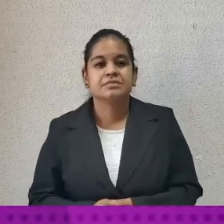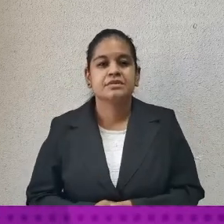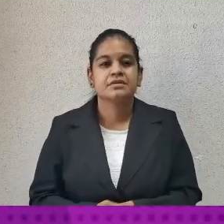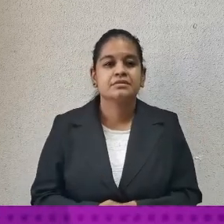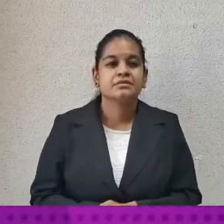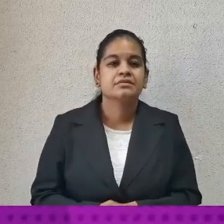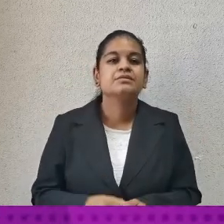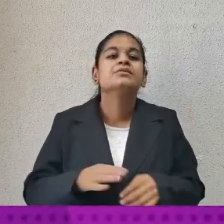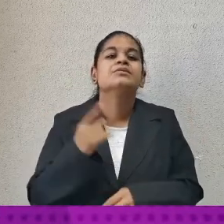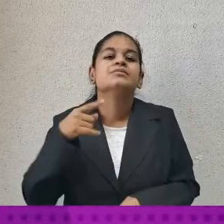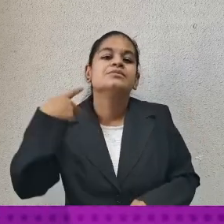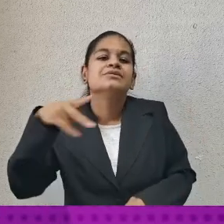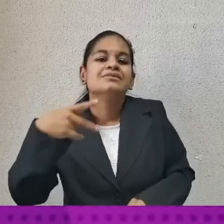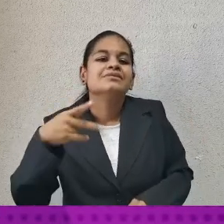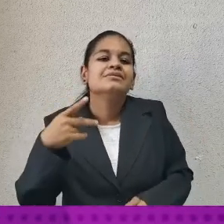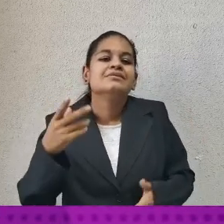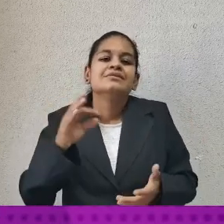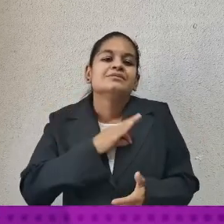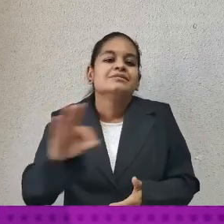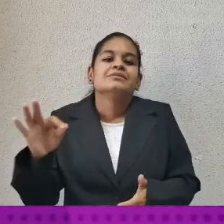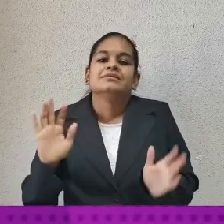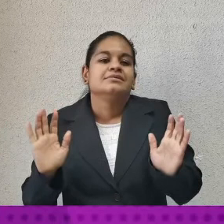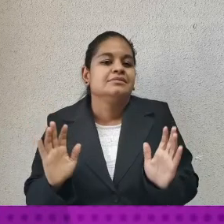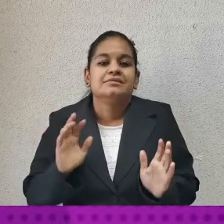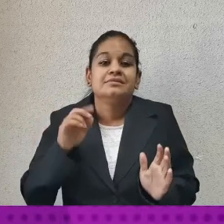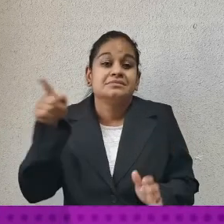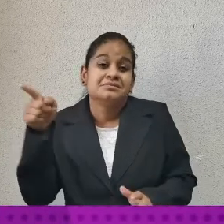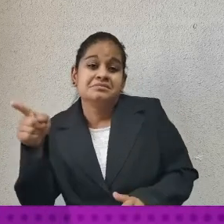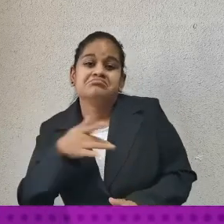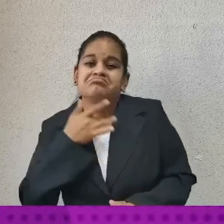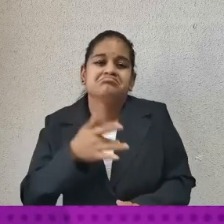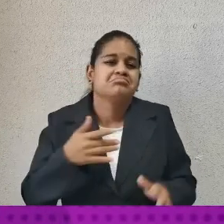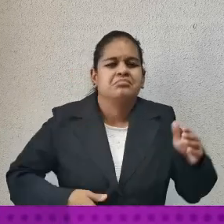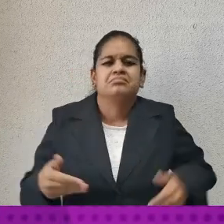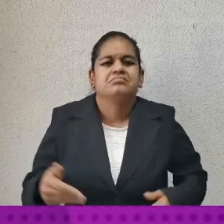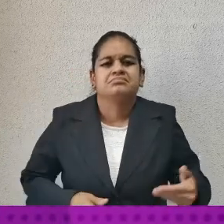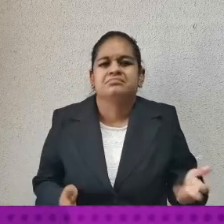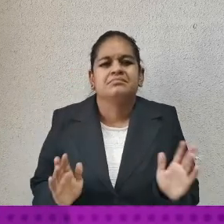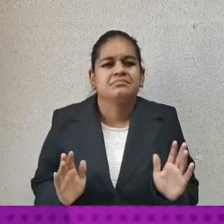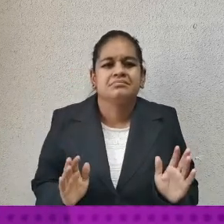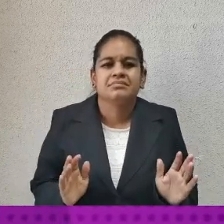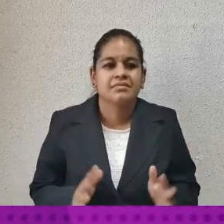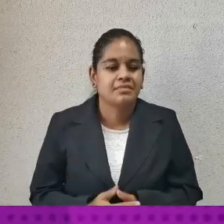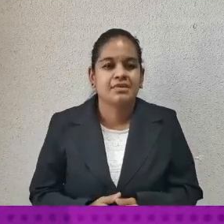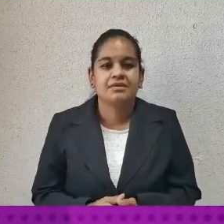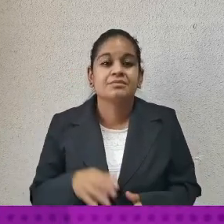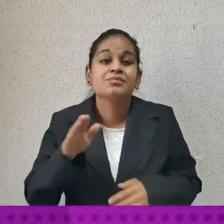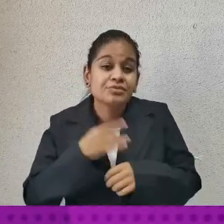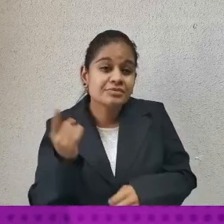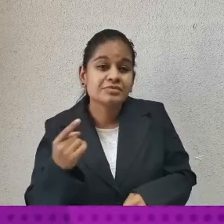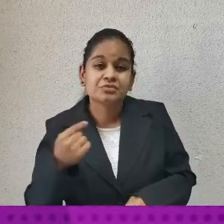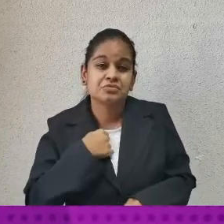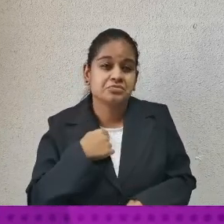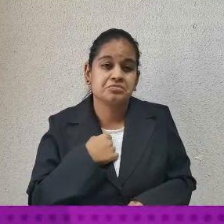electorales, en virtud de que ellos son los que están legitimados para ello. Si ellos ponderan de que no alcanzaron el triunfo ciudadano, pero